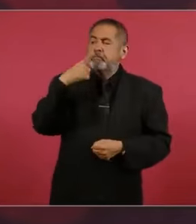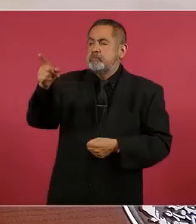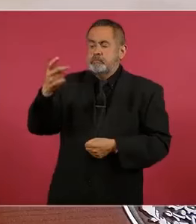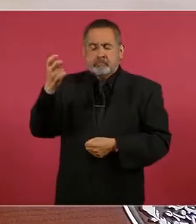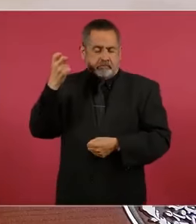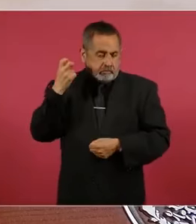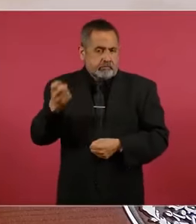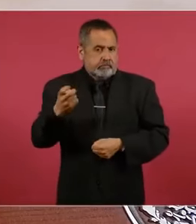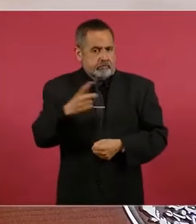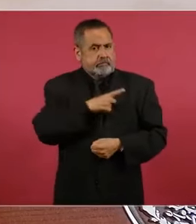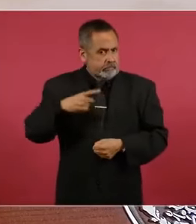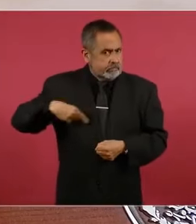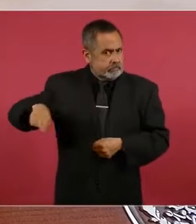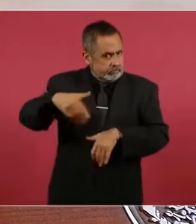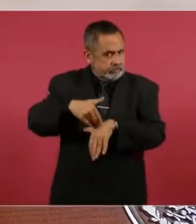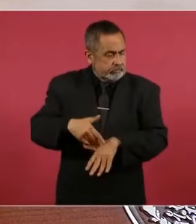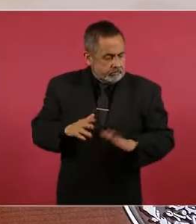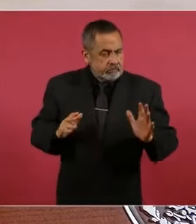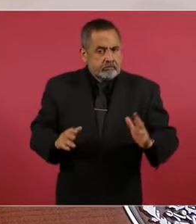todos.